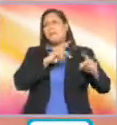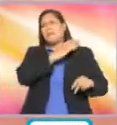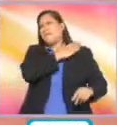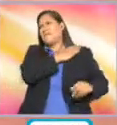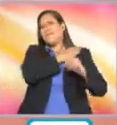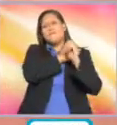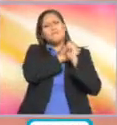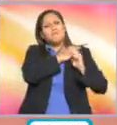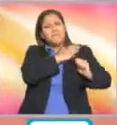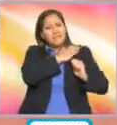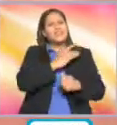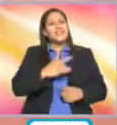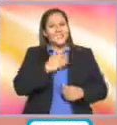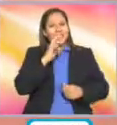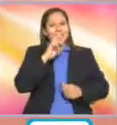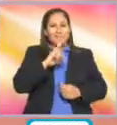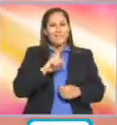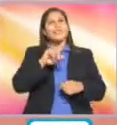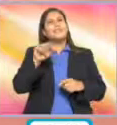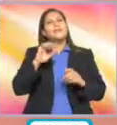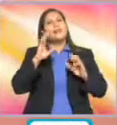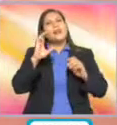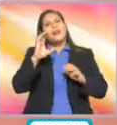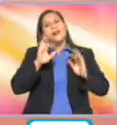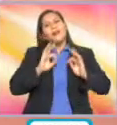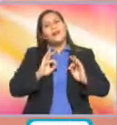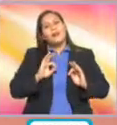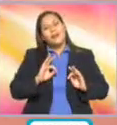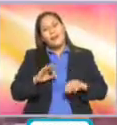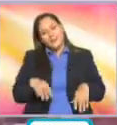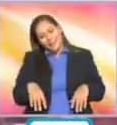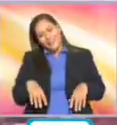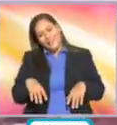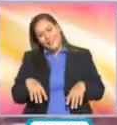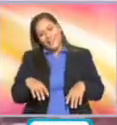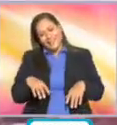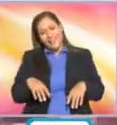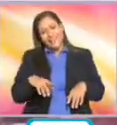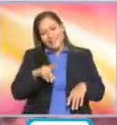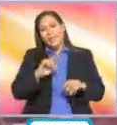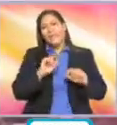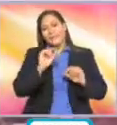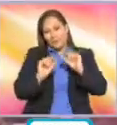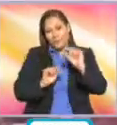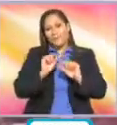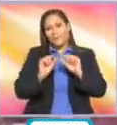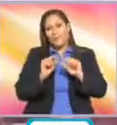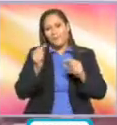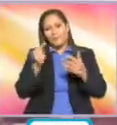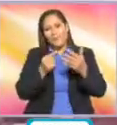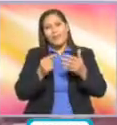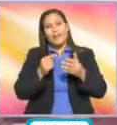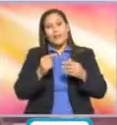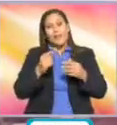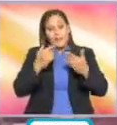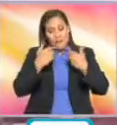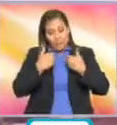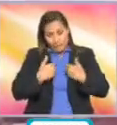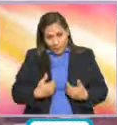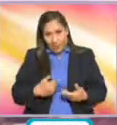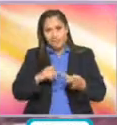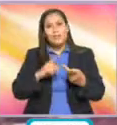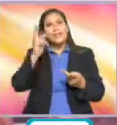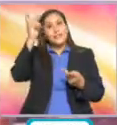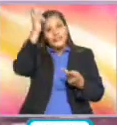tensión, pero después viene la relajación, ¿no? Entonces, vienen como diferentes, o sea, a nivel fisiológico, a